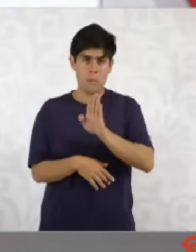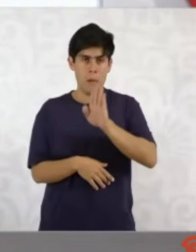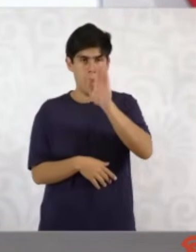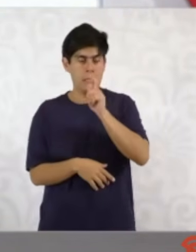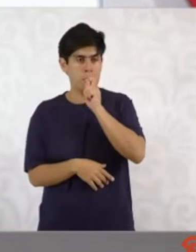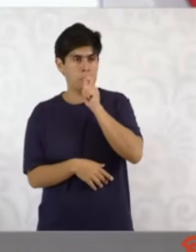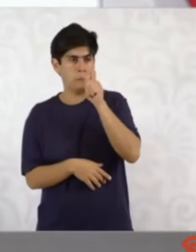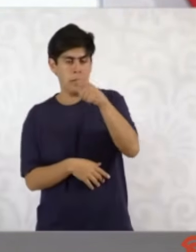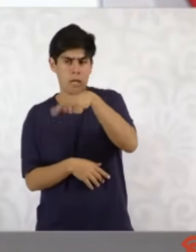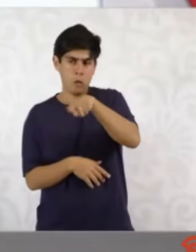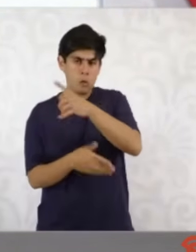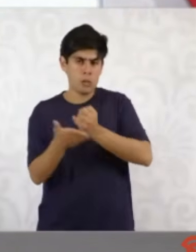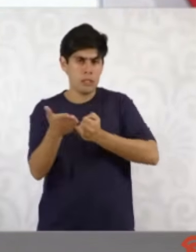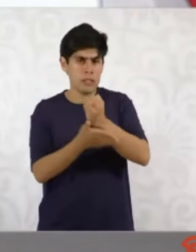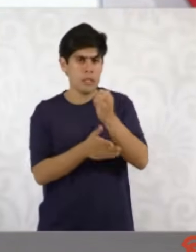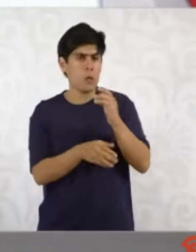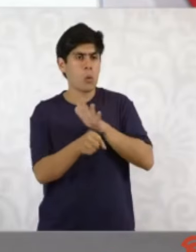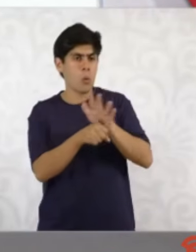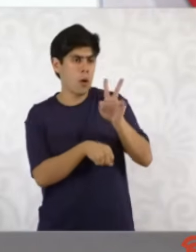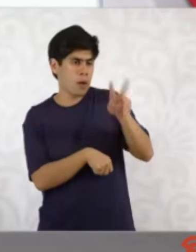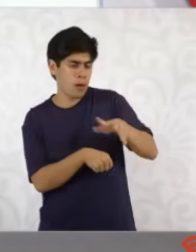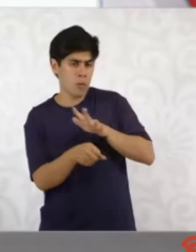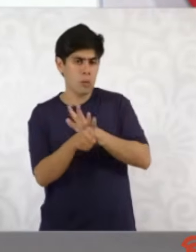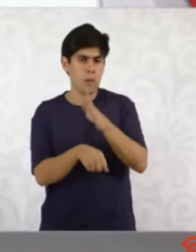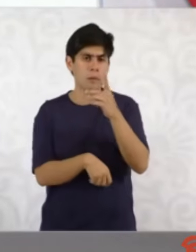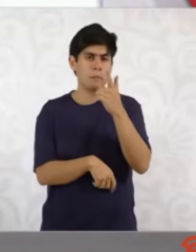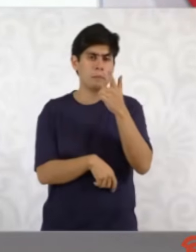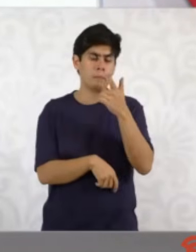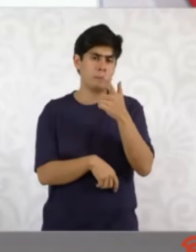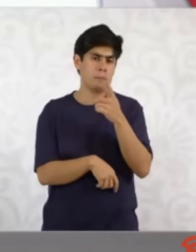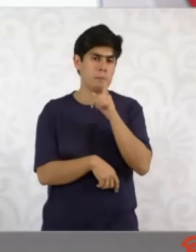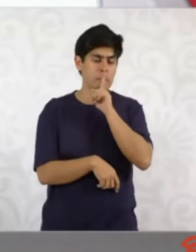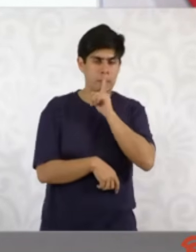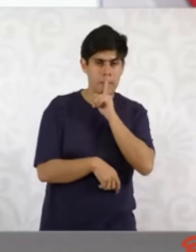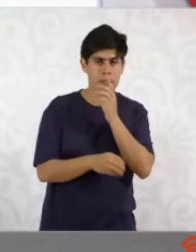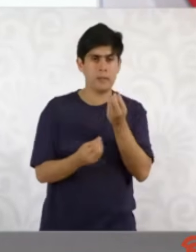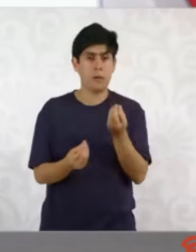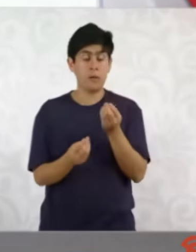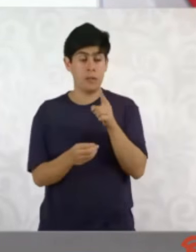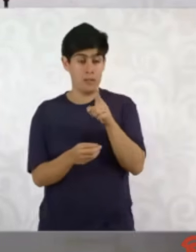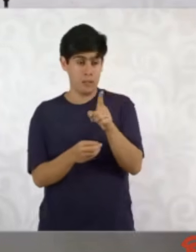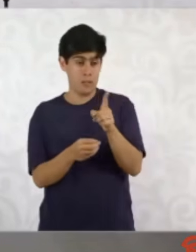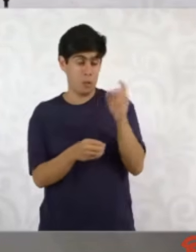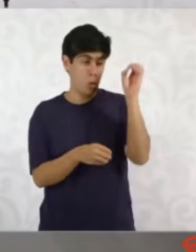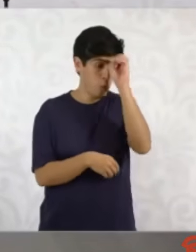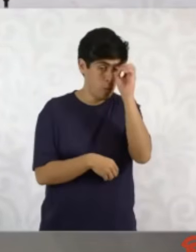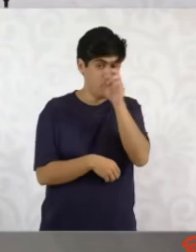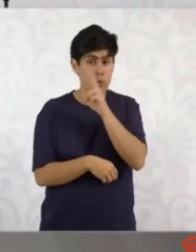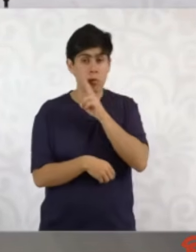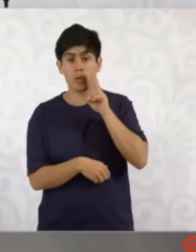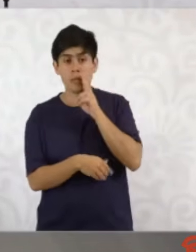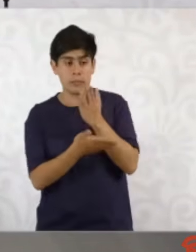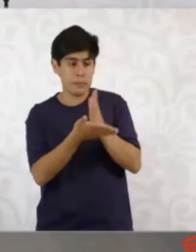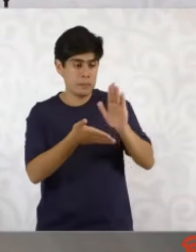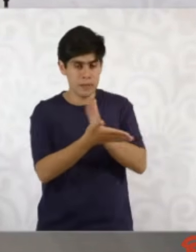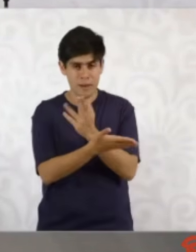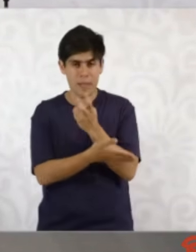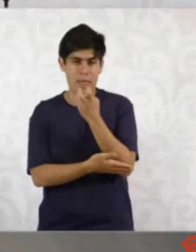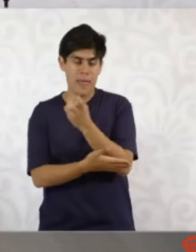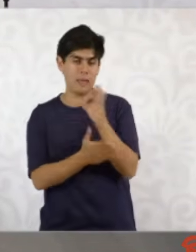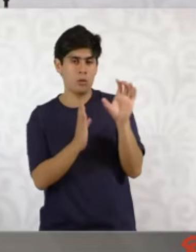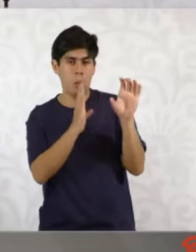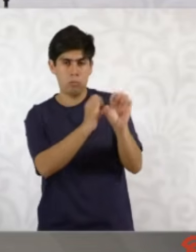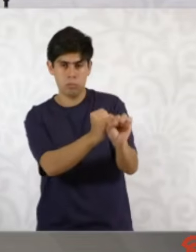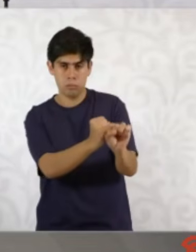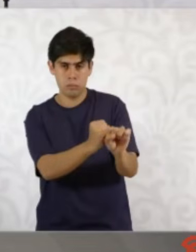en nombre de la audiencia. Separar información de opiniones, censura. Adelante. Aquí está el